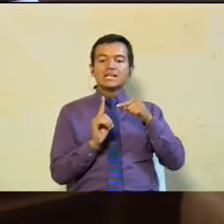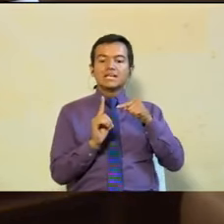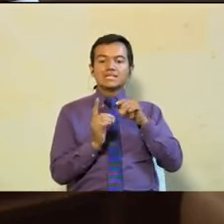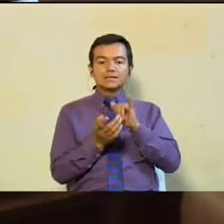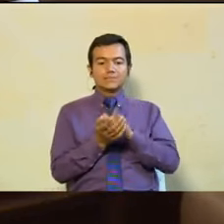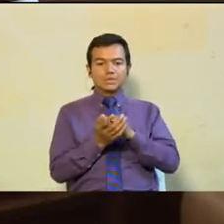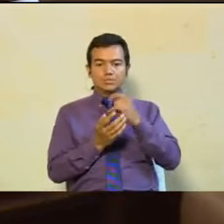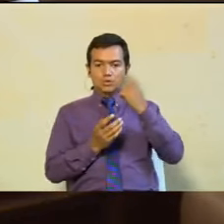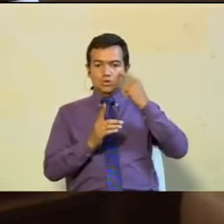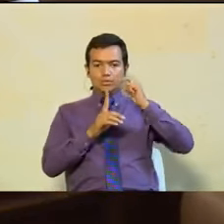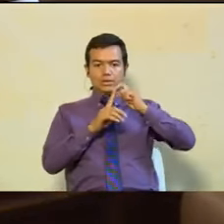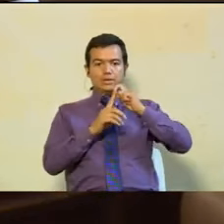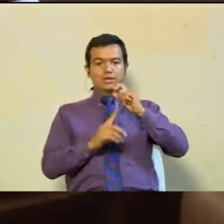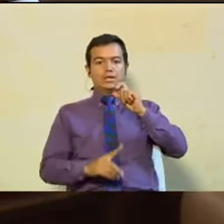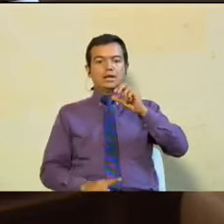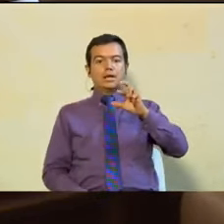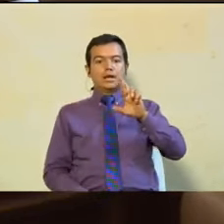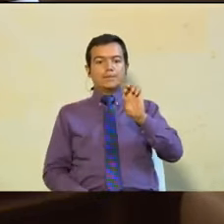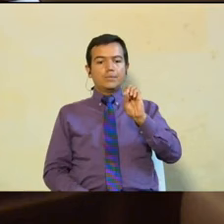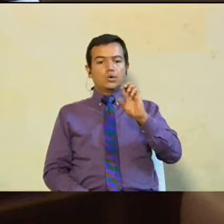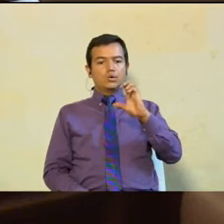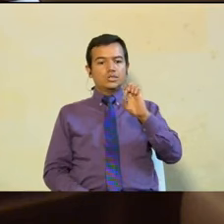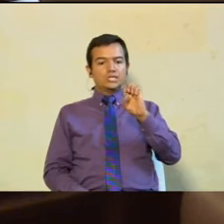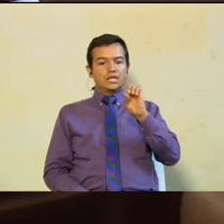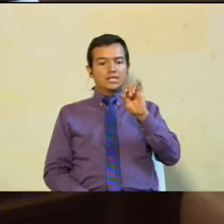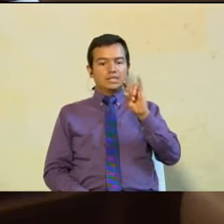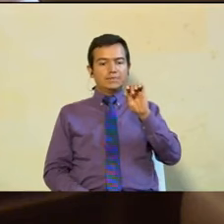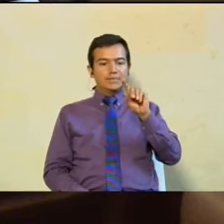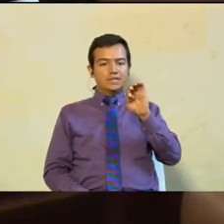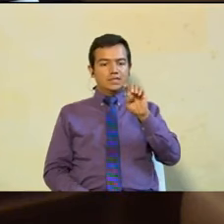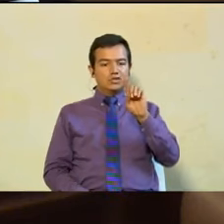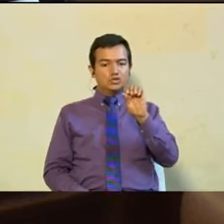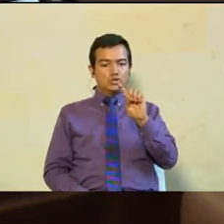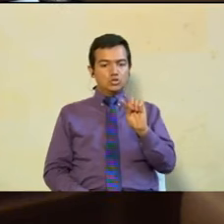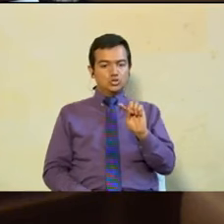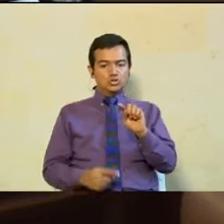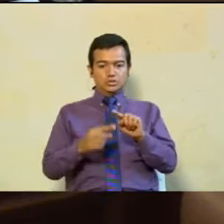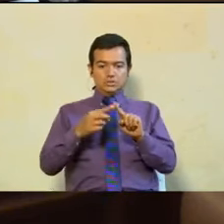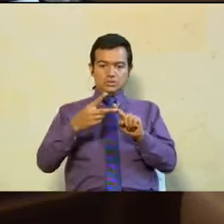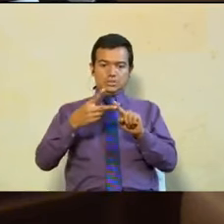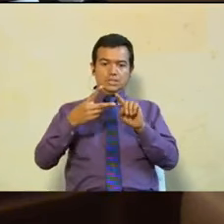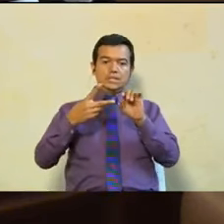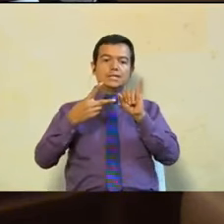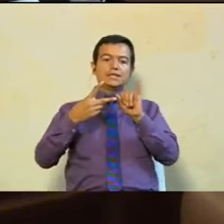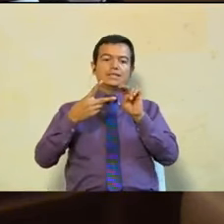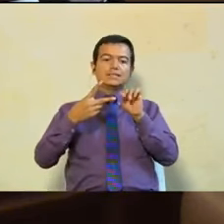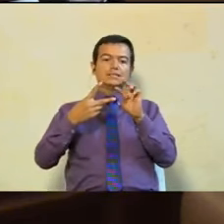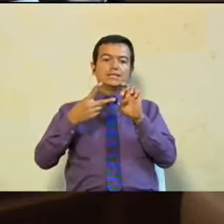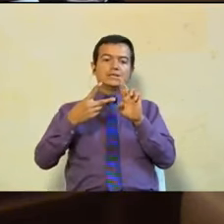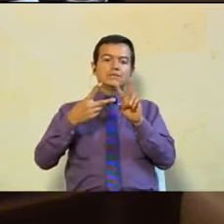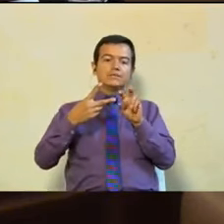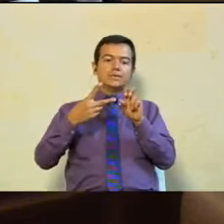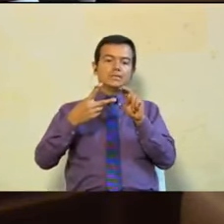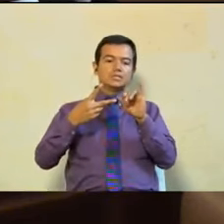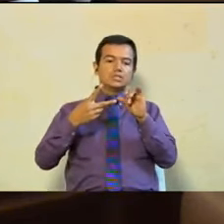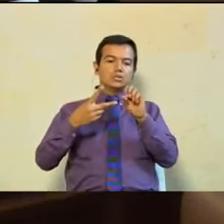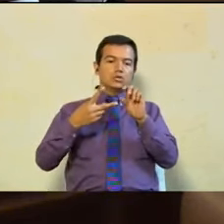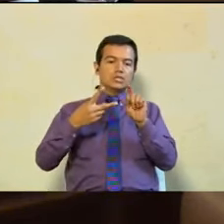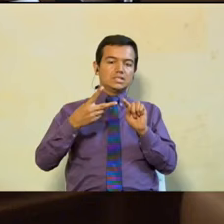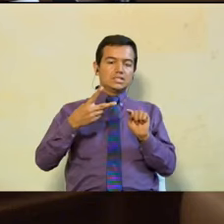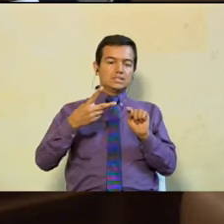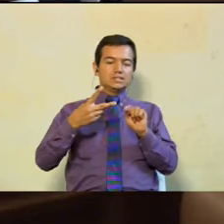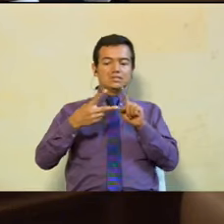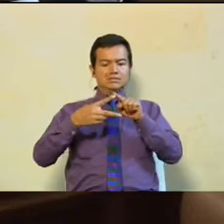procedimientos y las intervenciones en que son en que en que cómo se diferencia también un